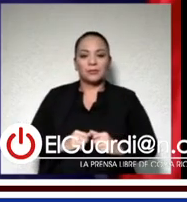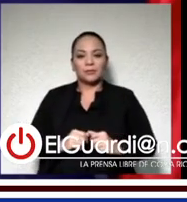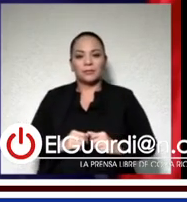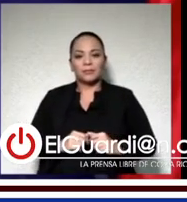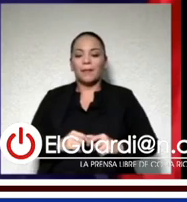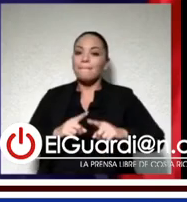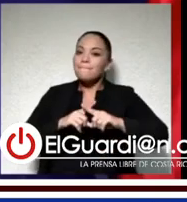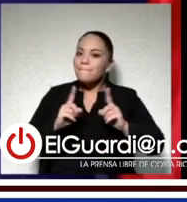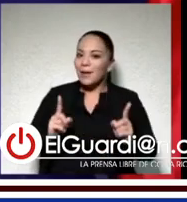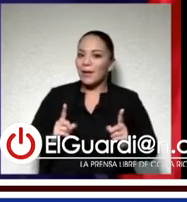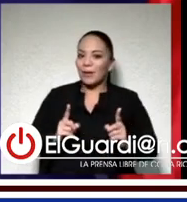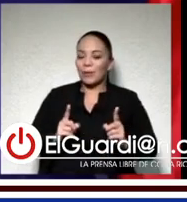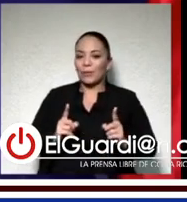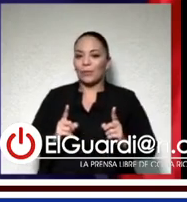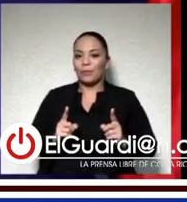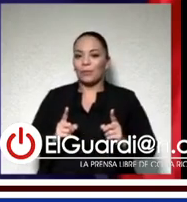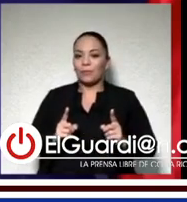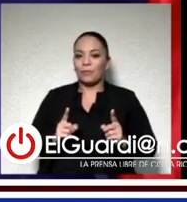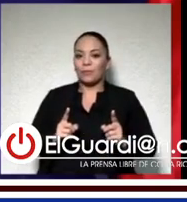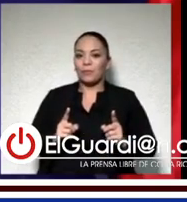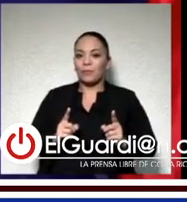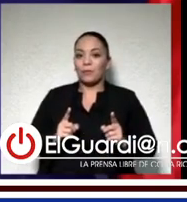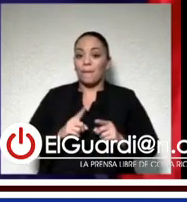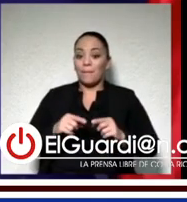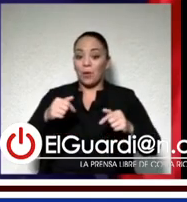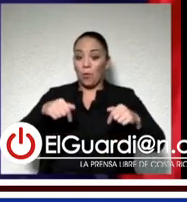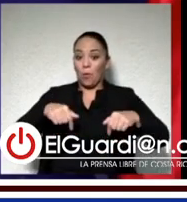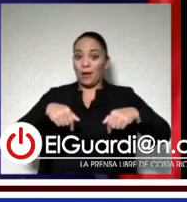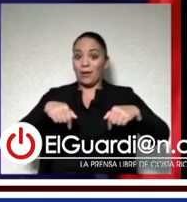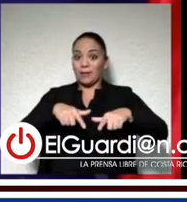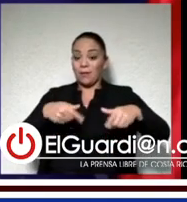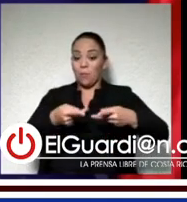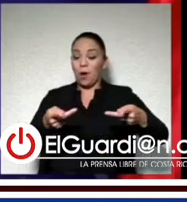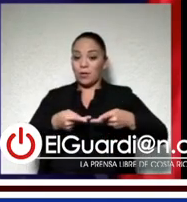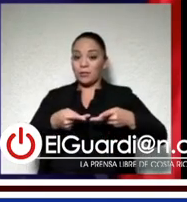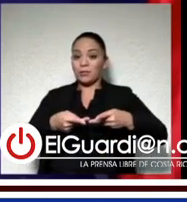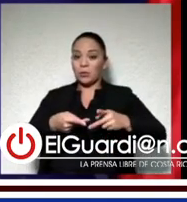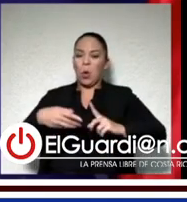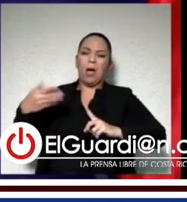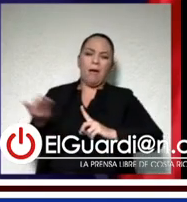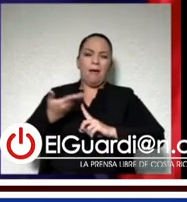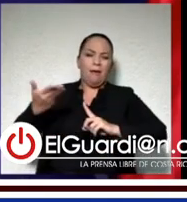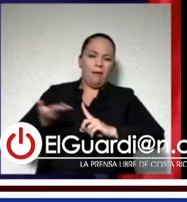Pero para llegar aquí se ocupan muchos años de estar llevando palo. Imagínense lo que me arriaron en la campaña a mí.